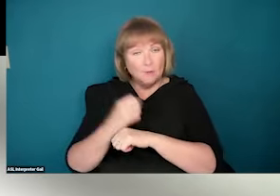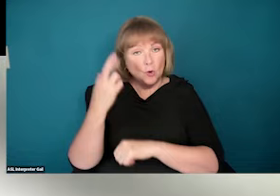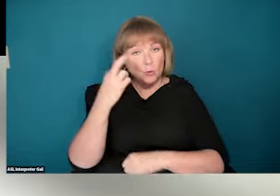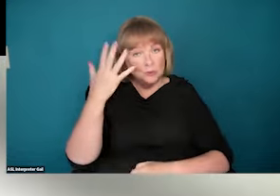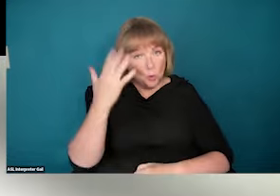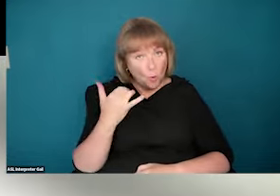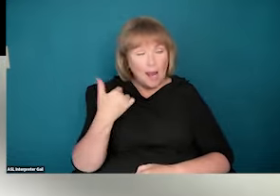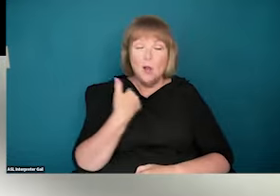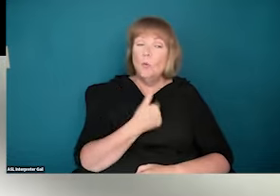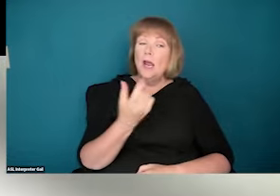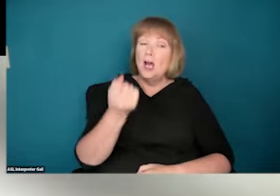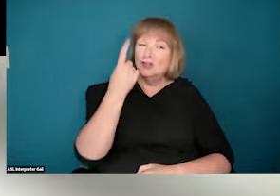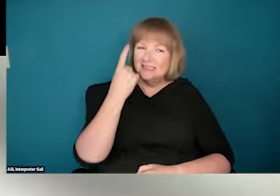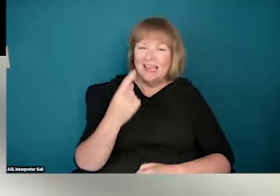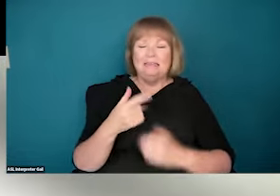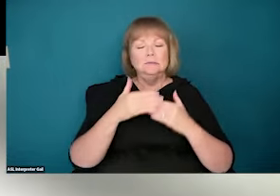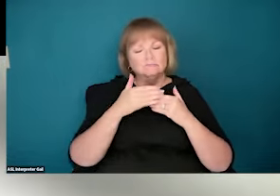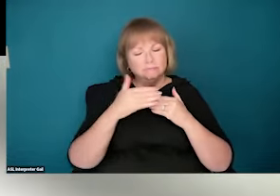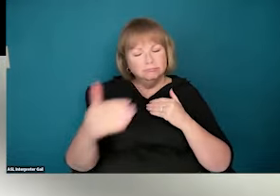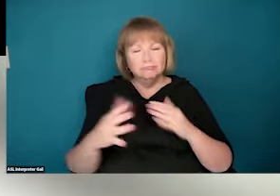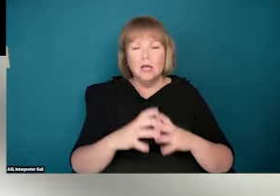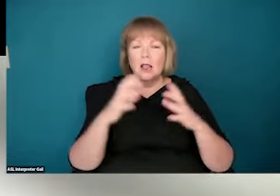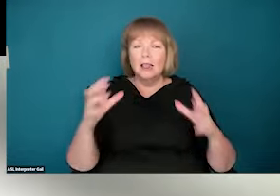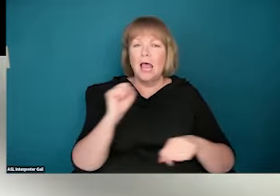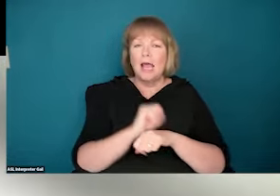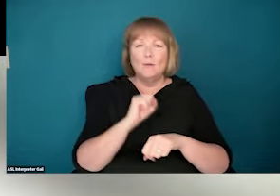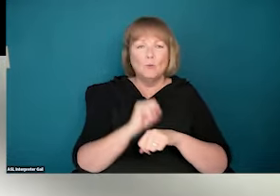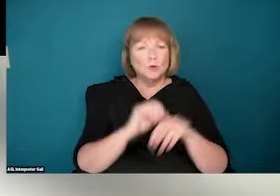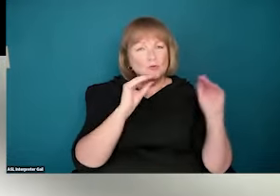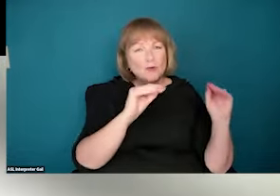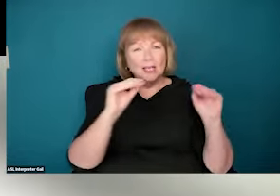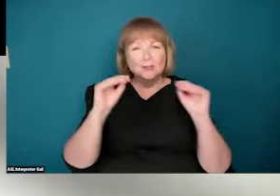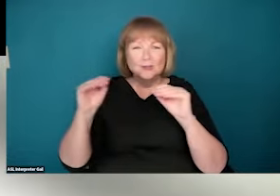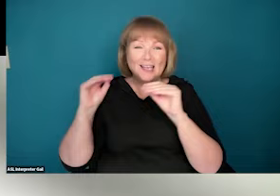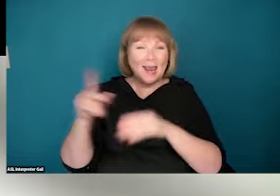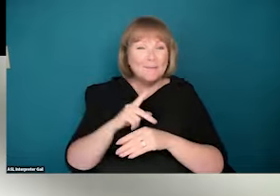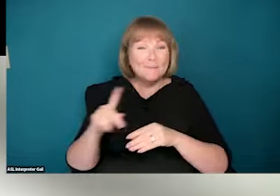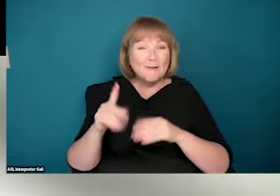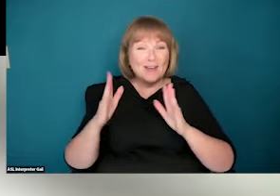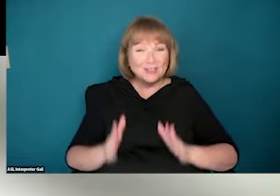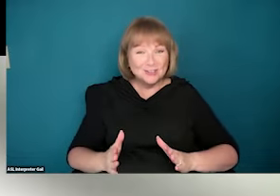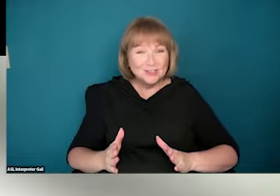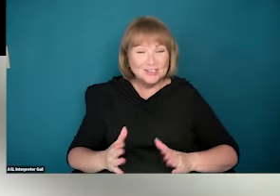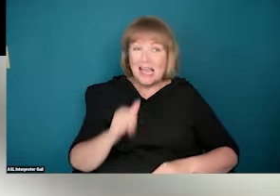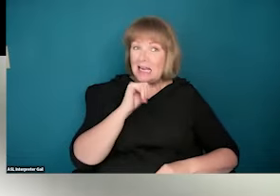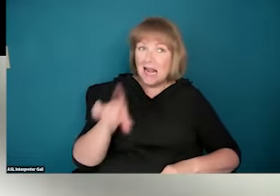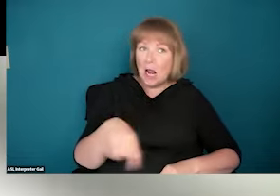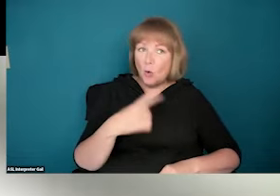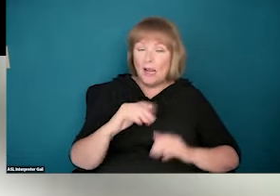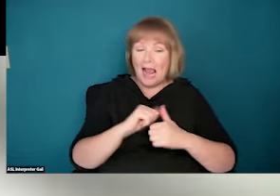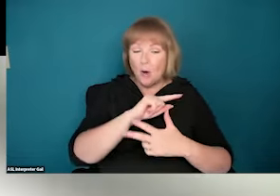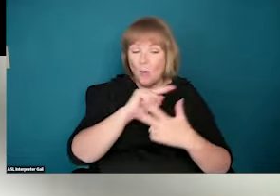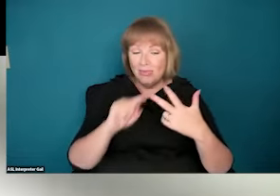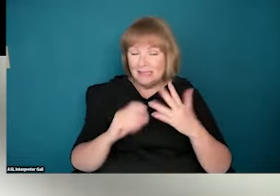poderes de abogado y formularios de decisión de compartida o apoyada de decisiones, es porque nosotros queremos que